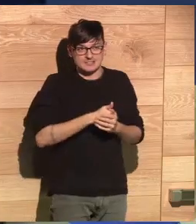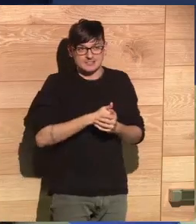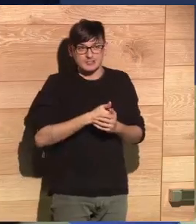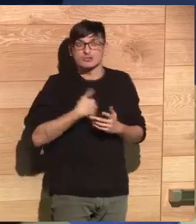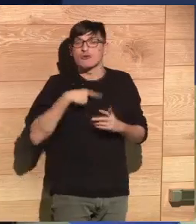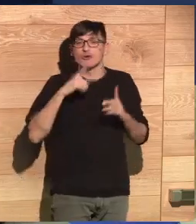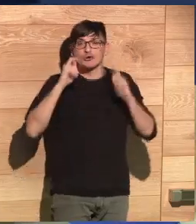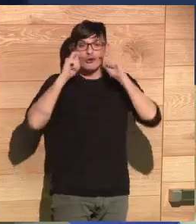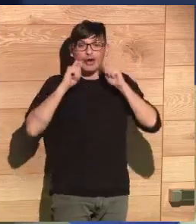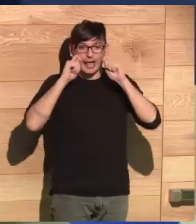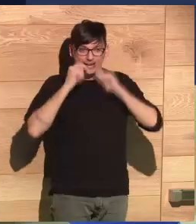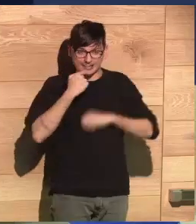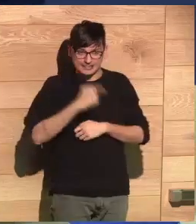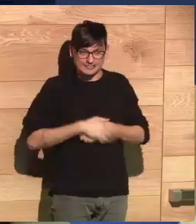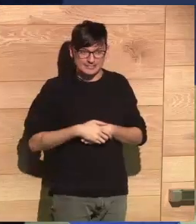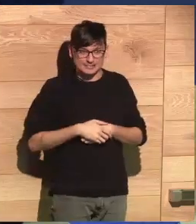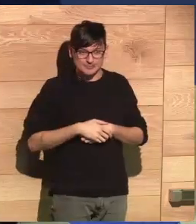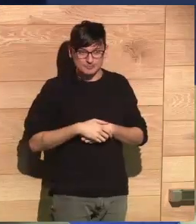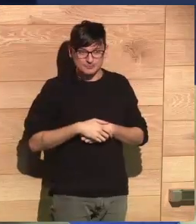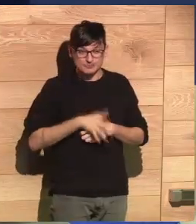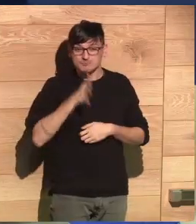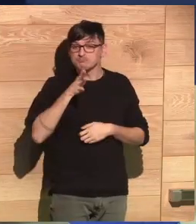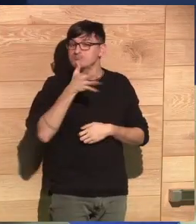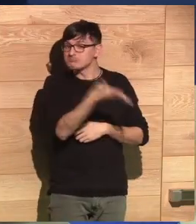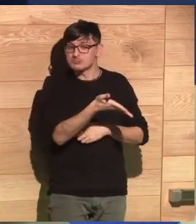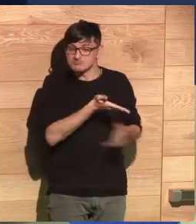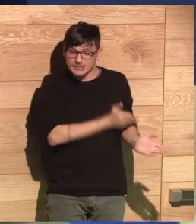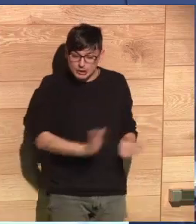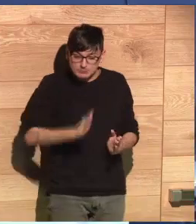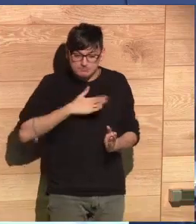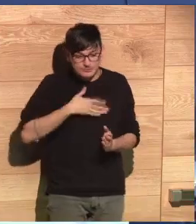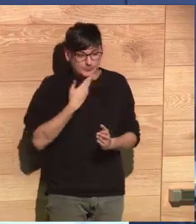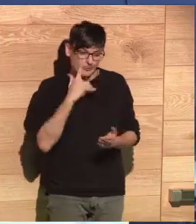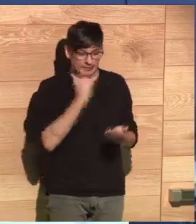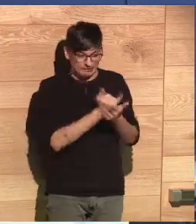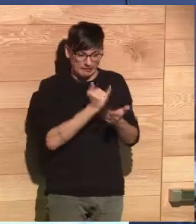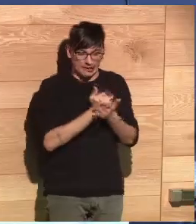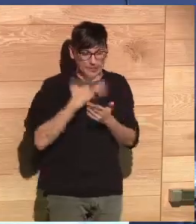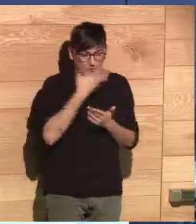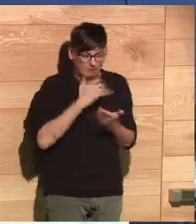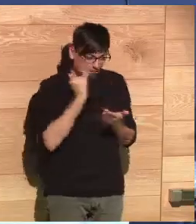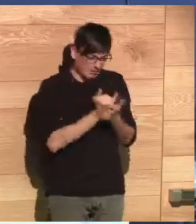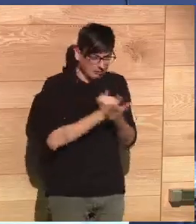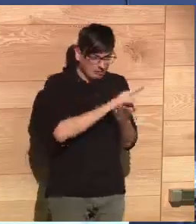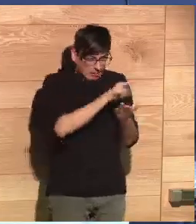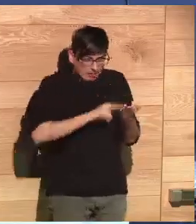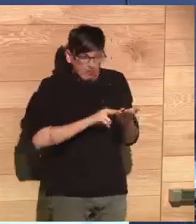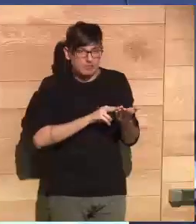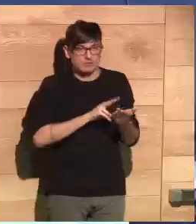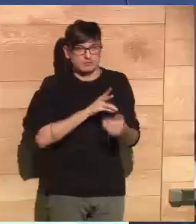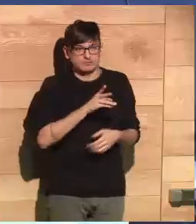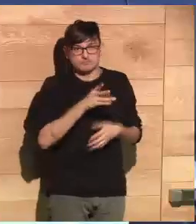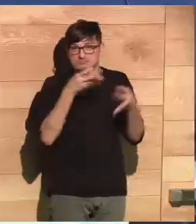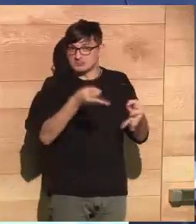Sin llorar, he dicho. ¿Por qué? ¿Por qué? Pues porque ellos fueron los conejillos de Indias de los primeros cuentos, y además, siempre